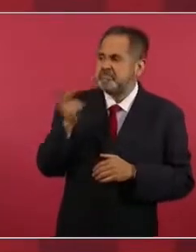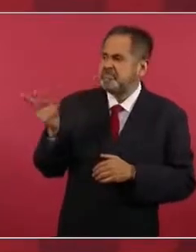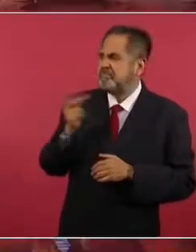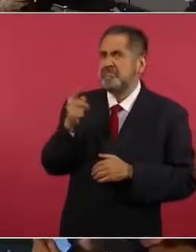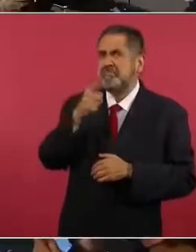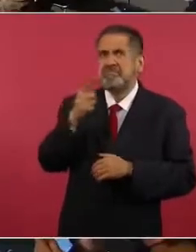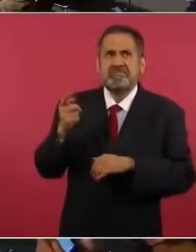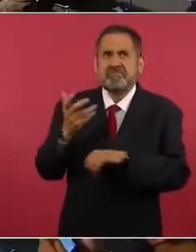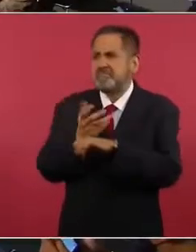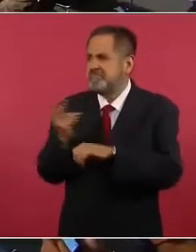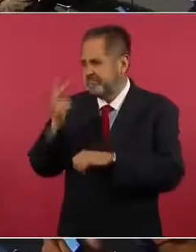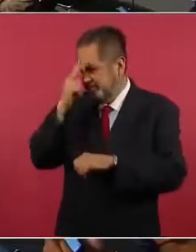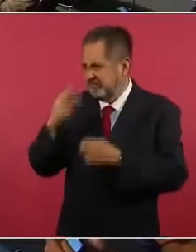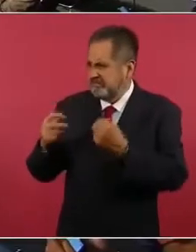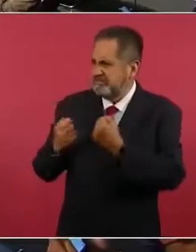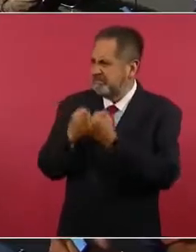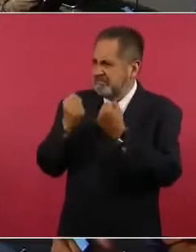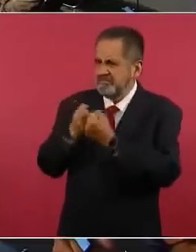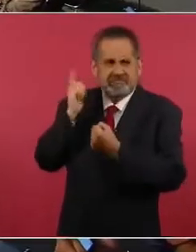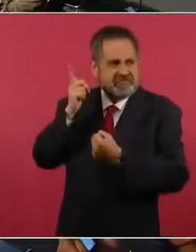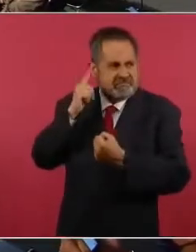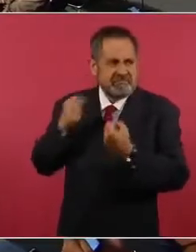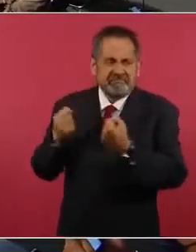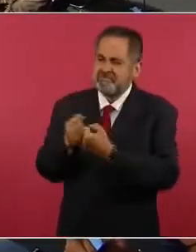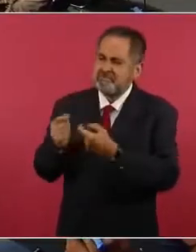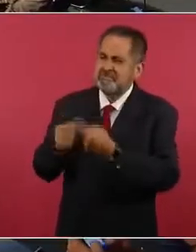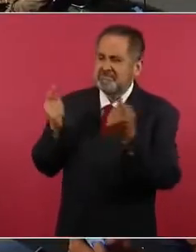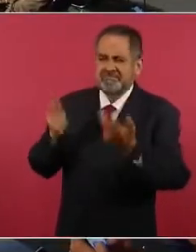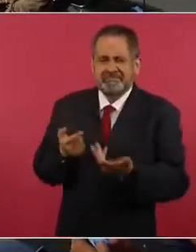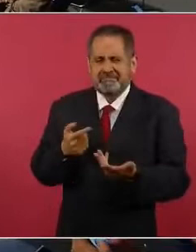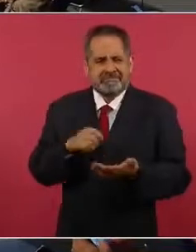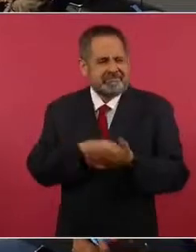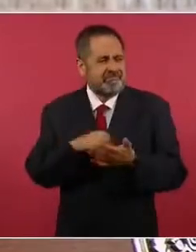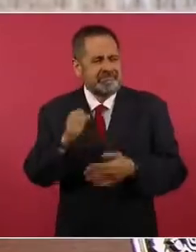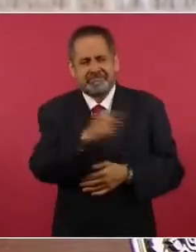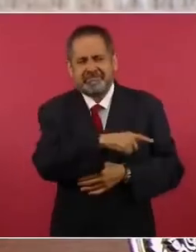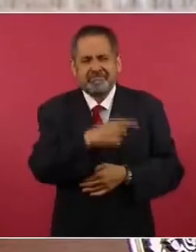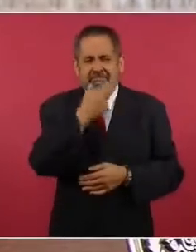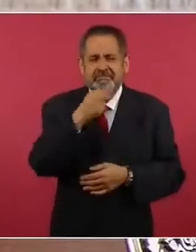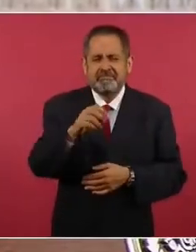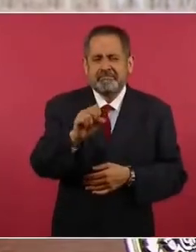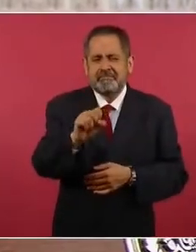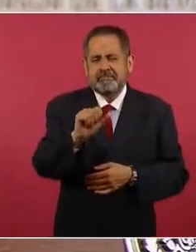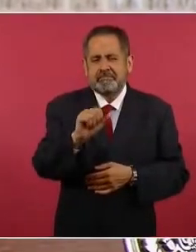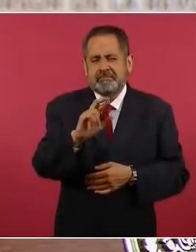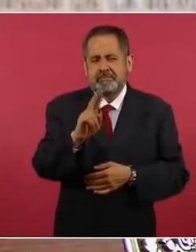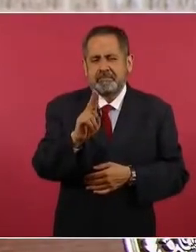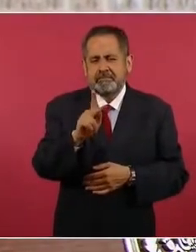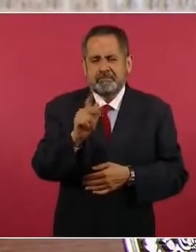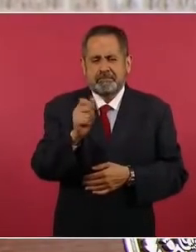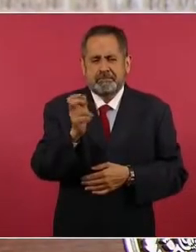los internacionalistas conservadores como este Sarucán.